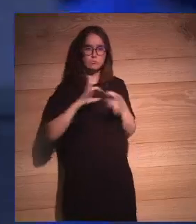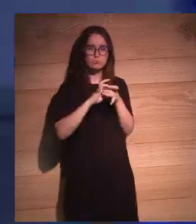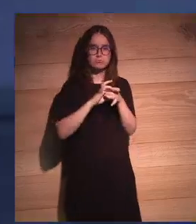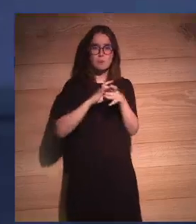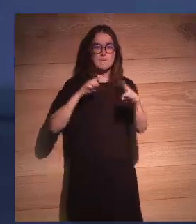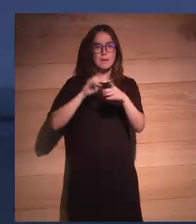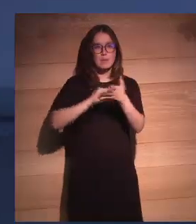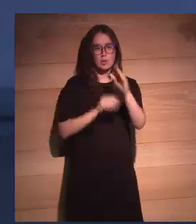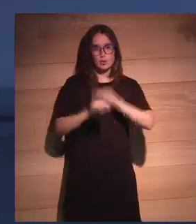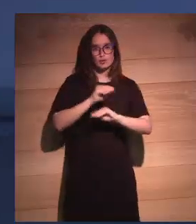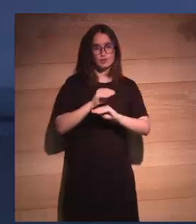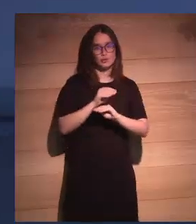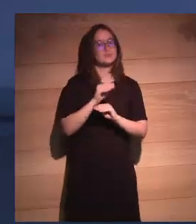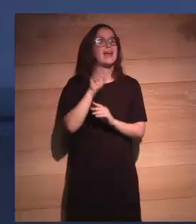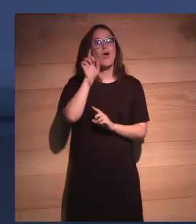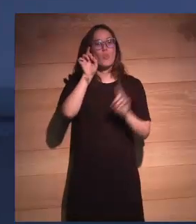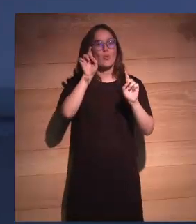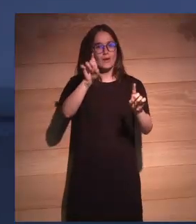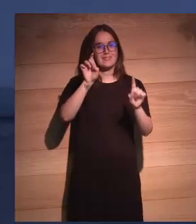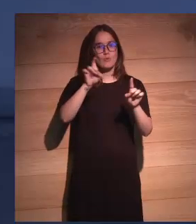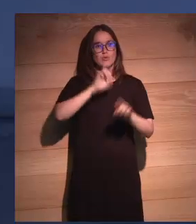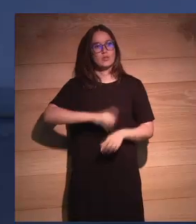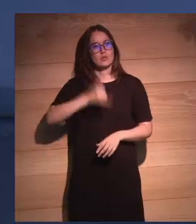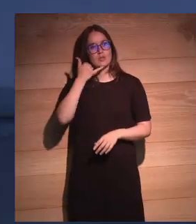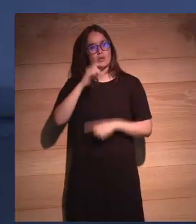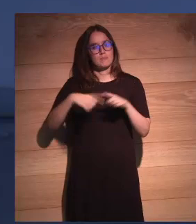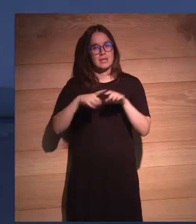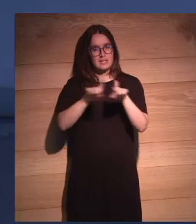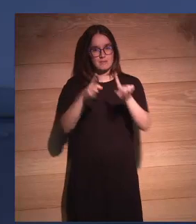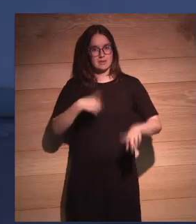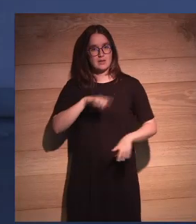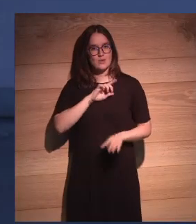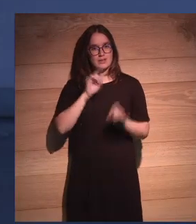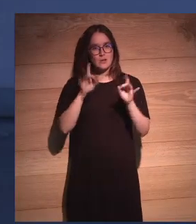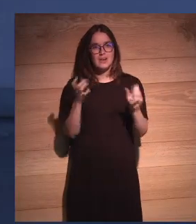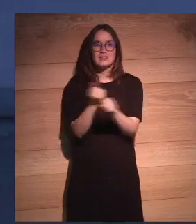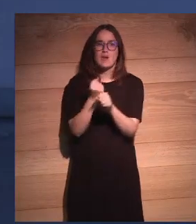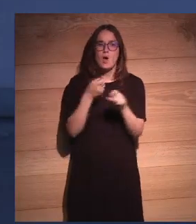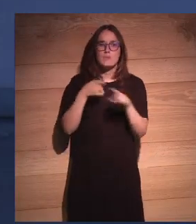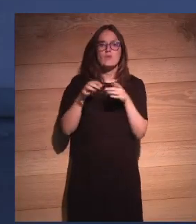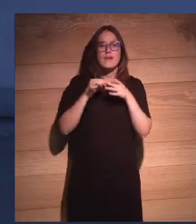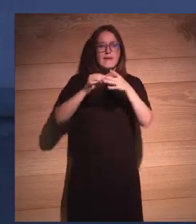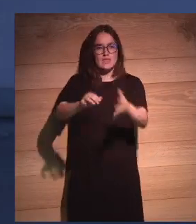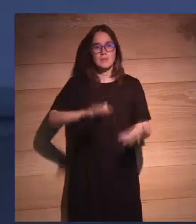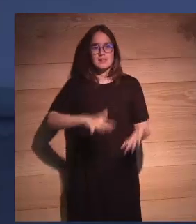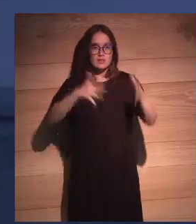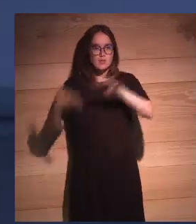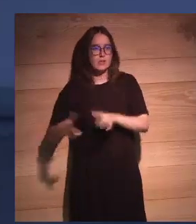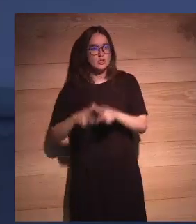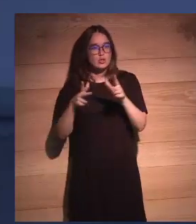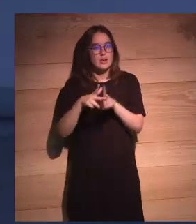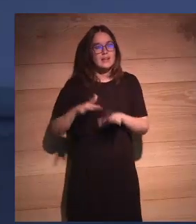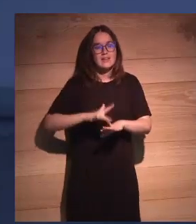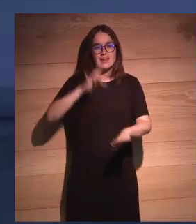educativos. Desde Fundación Telefónica, al igual que la compañía que representamos, trabajamos por liderar esta transformación social